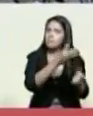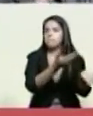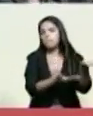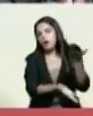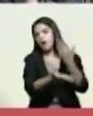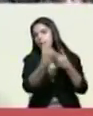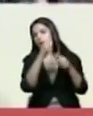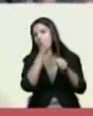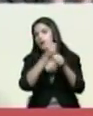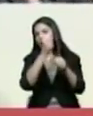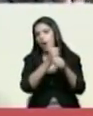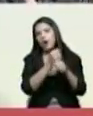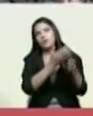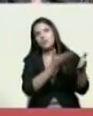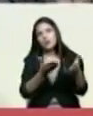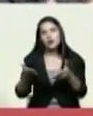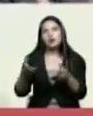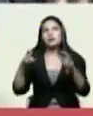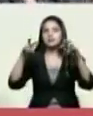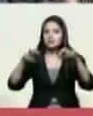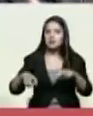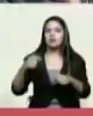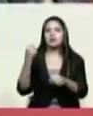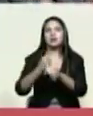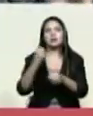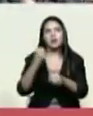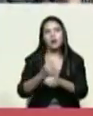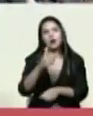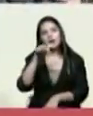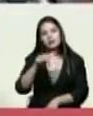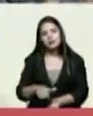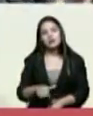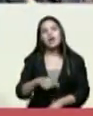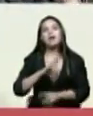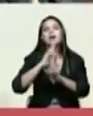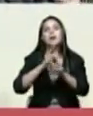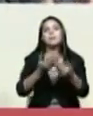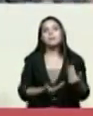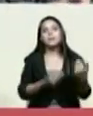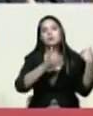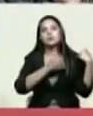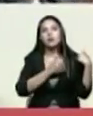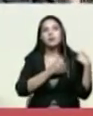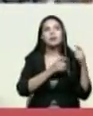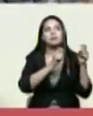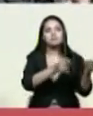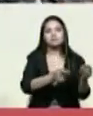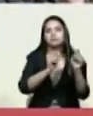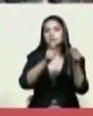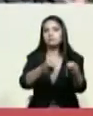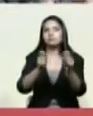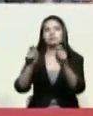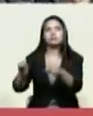Vénganse para acá a trabajar, siéntense a trabajar, a darle responsabilidades.